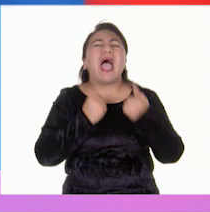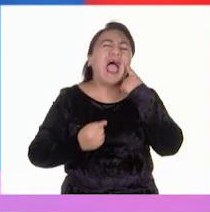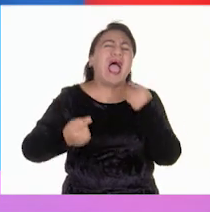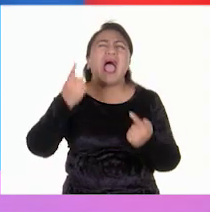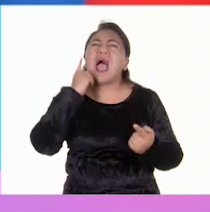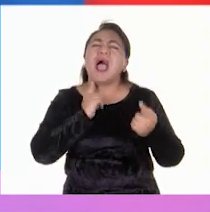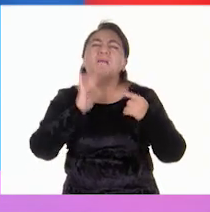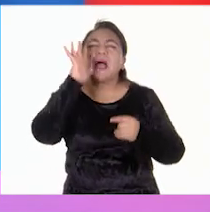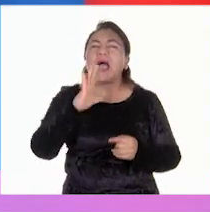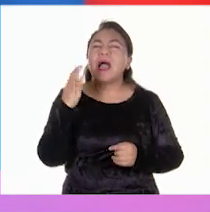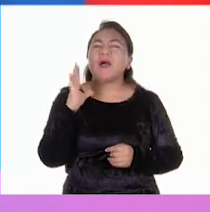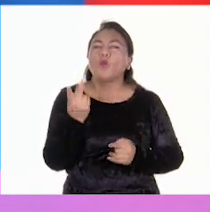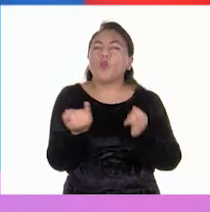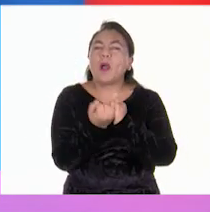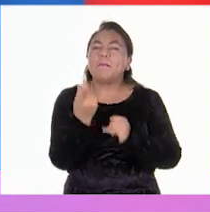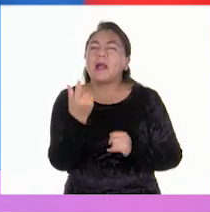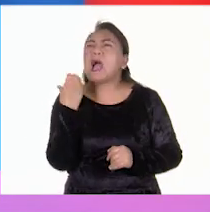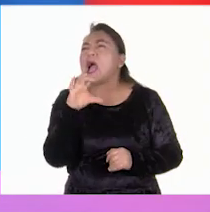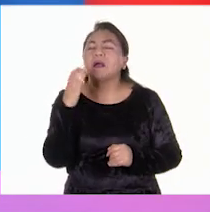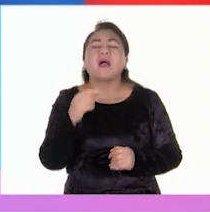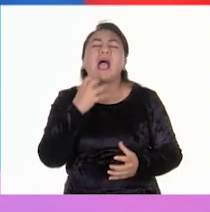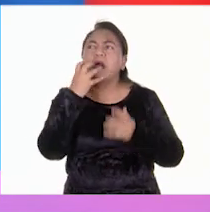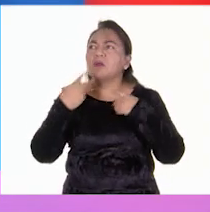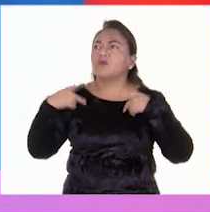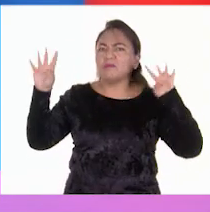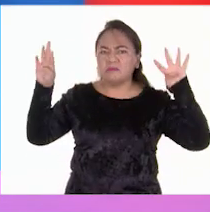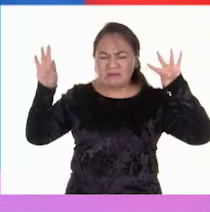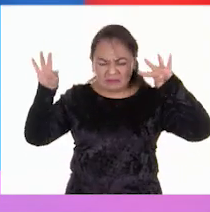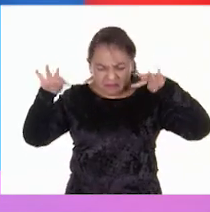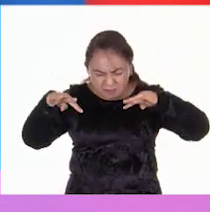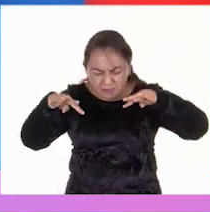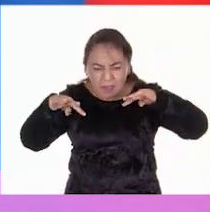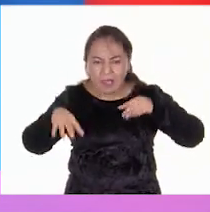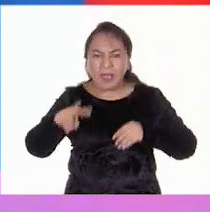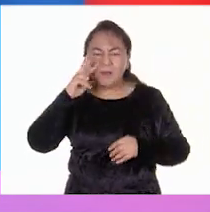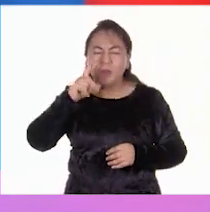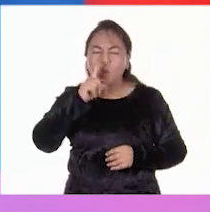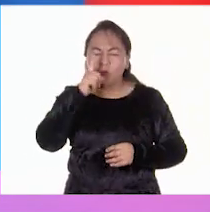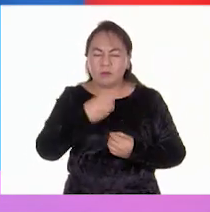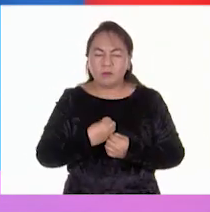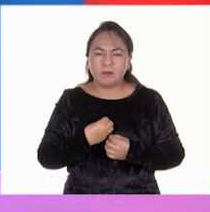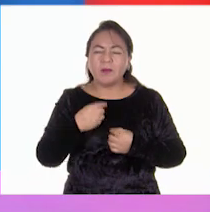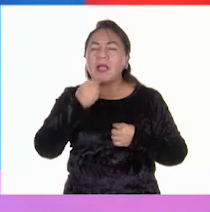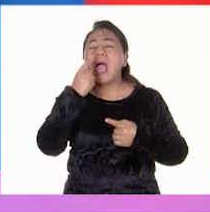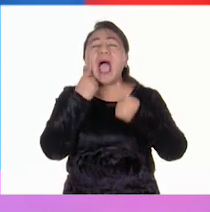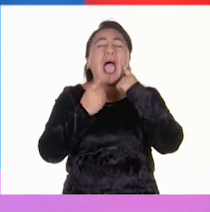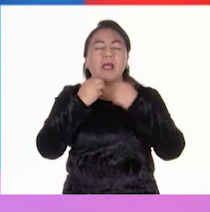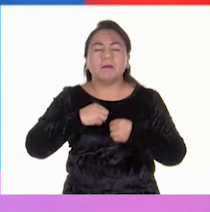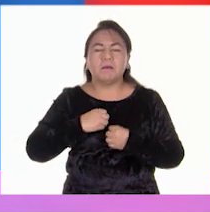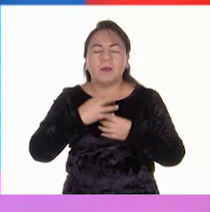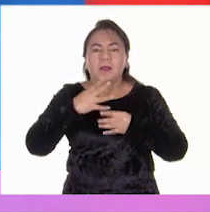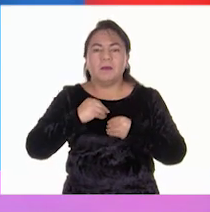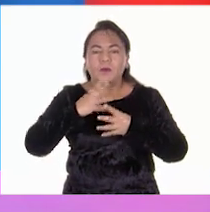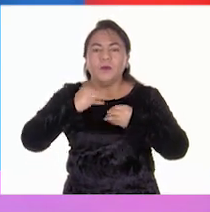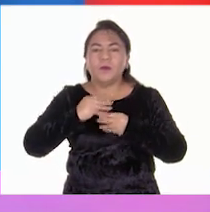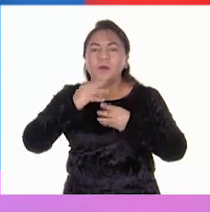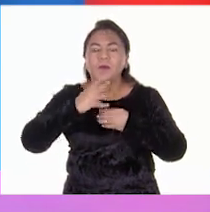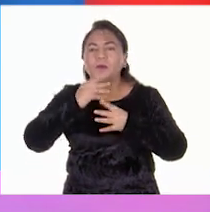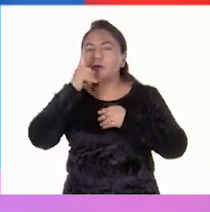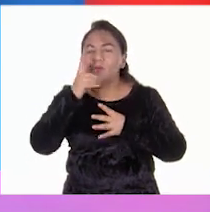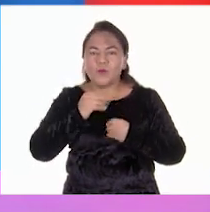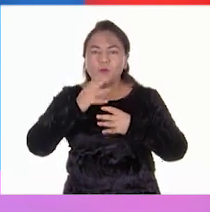si ladrara y los demás miran cómo la luz de la batería se ilumina hasta llenarse.